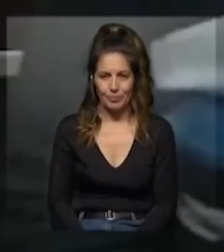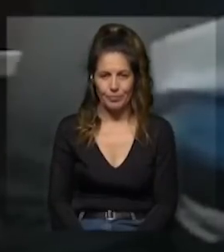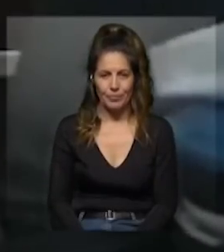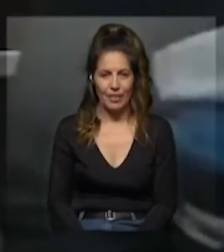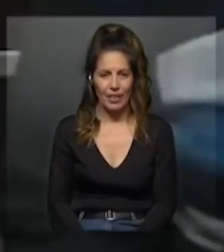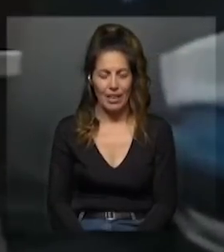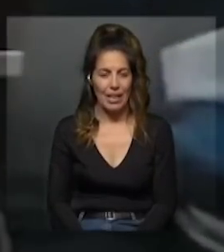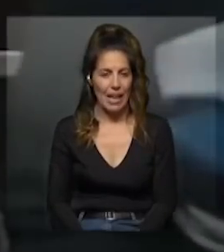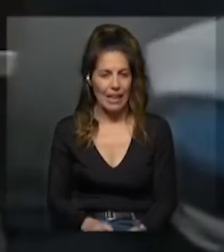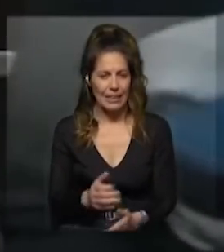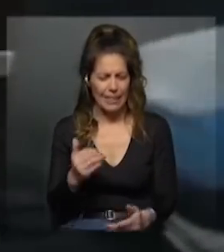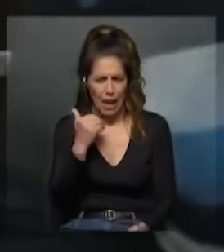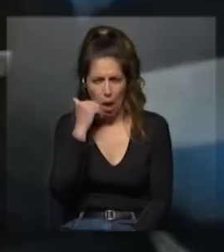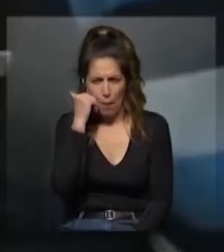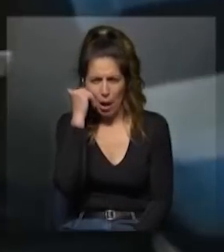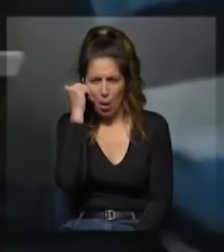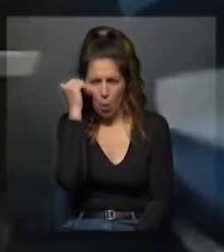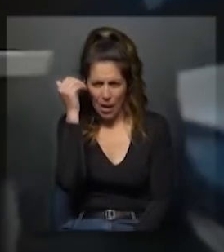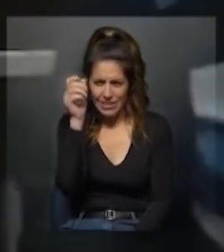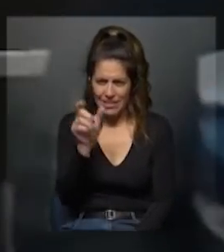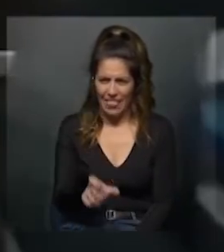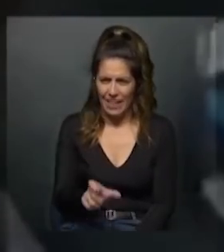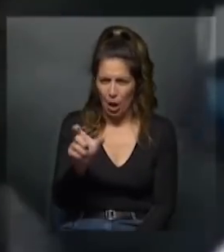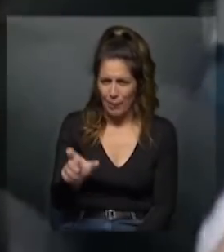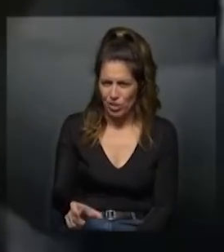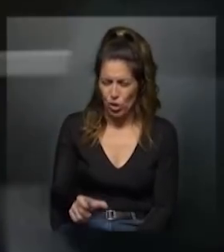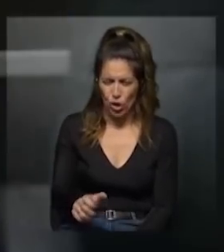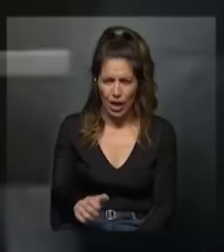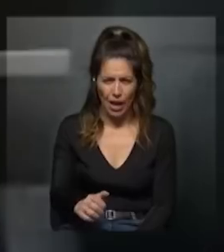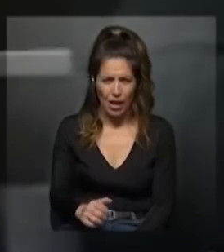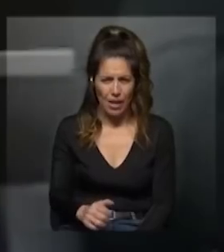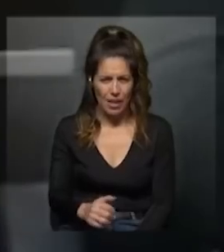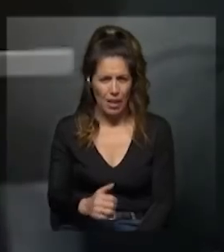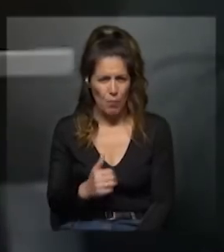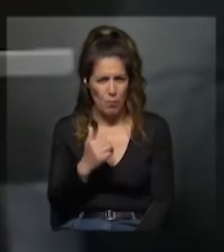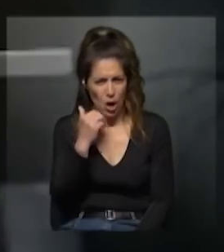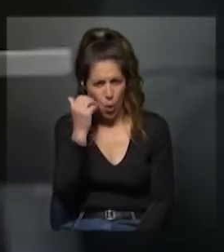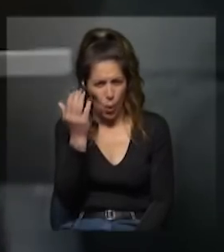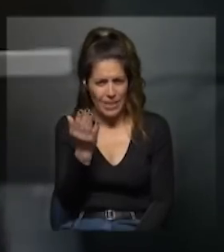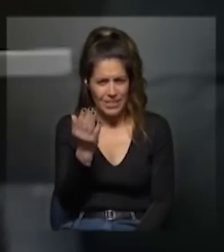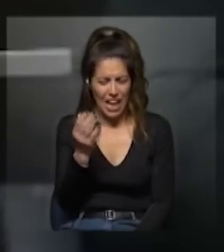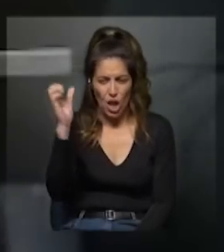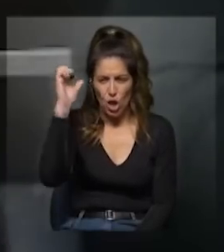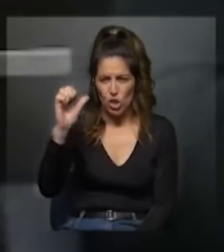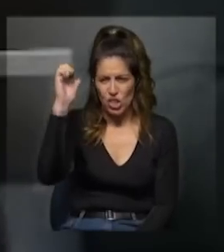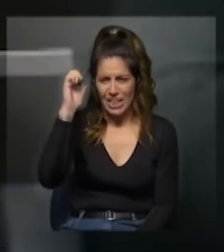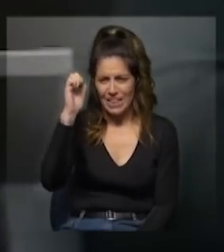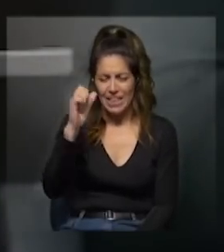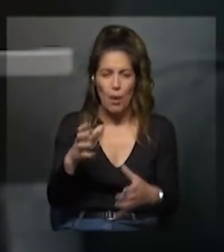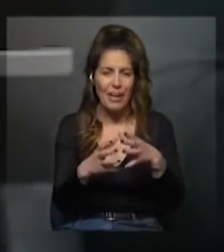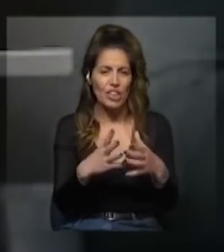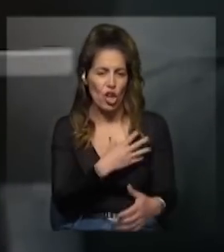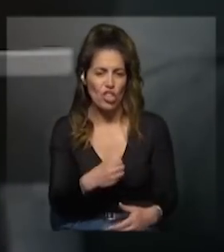vergüenza que siente la ciudadanía es tan grande que sienten hasta los propios ediles del partido Nacional que se retiran de